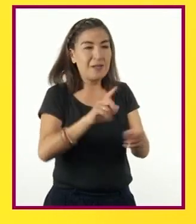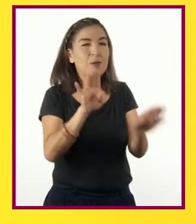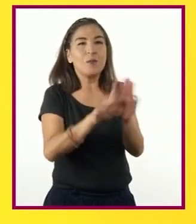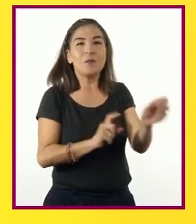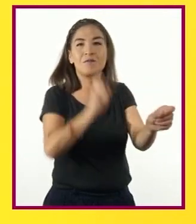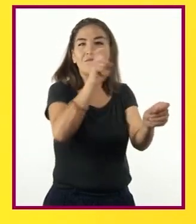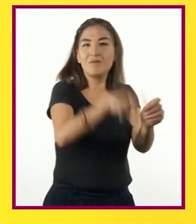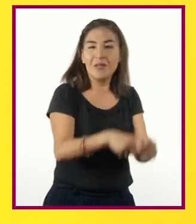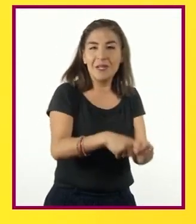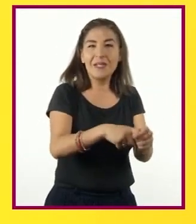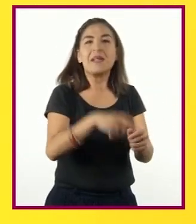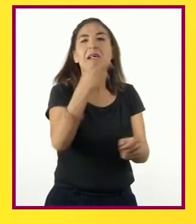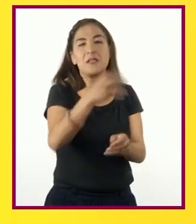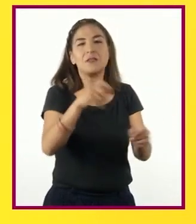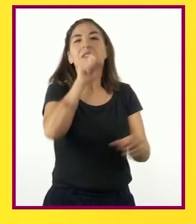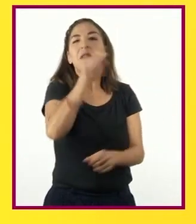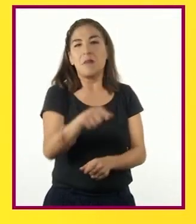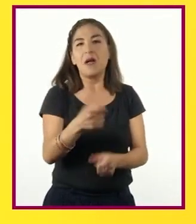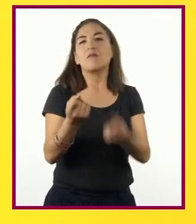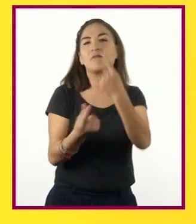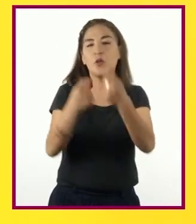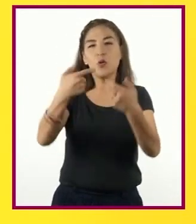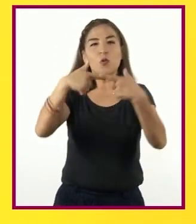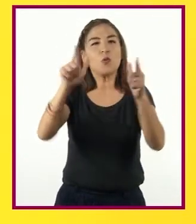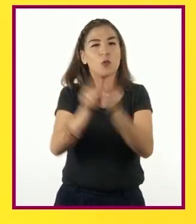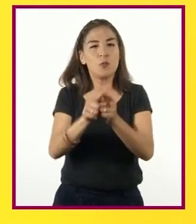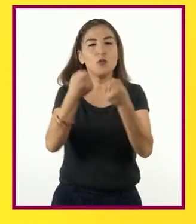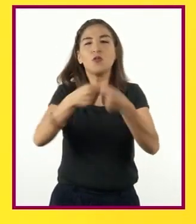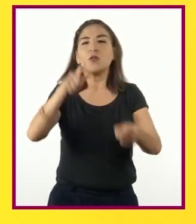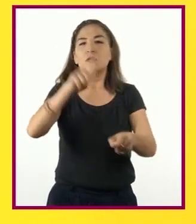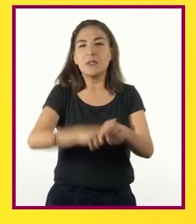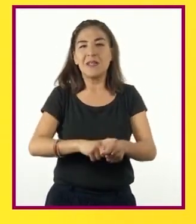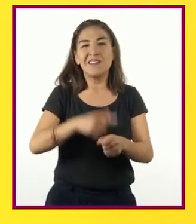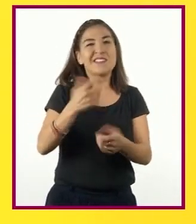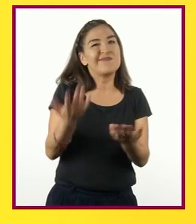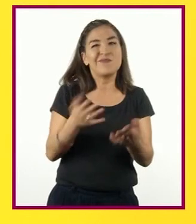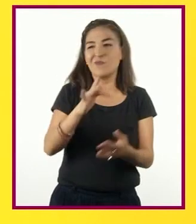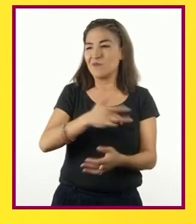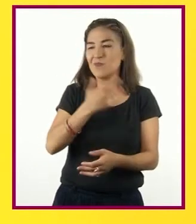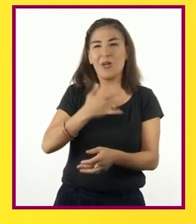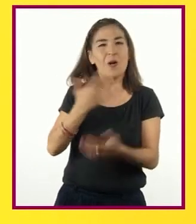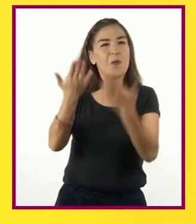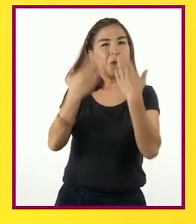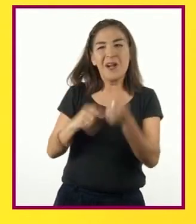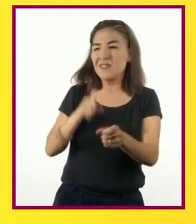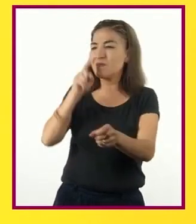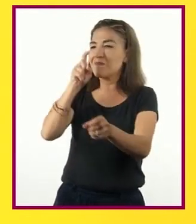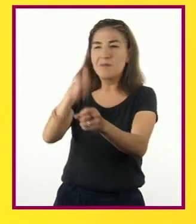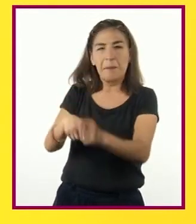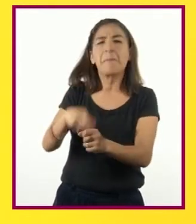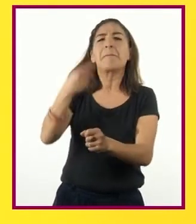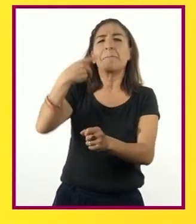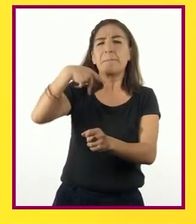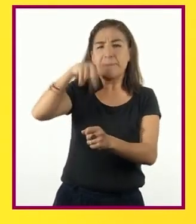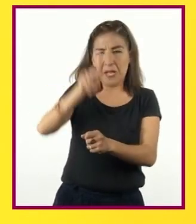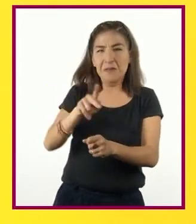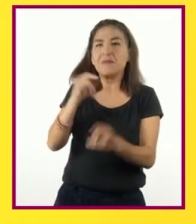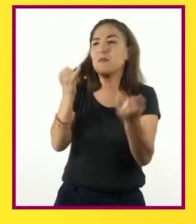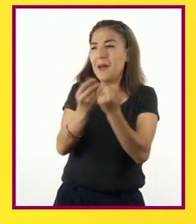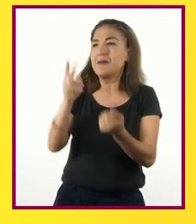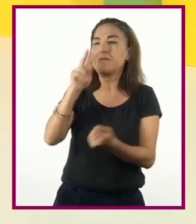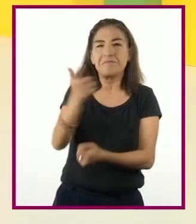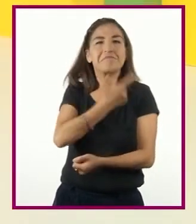nuestra identidad, también hay grupos sociales a los cuales no pertenecemos, pero que también generan cierta influencia.